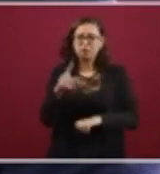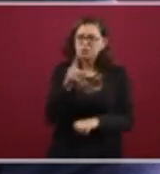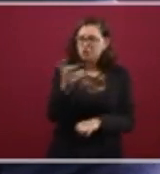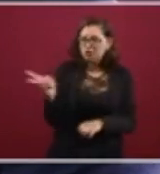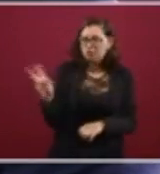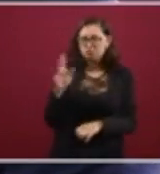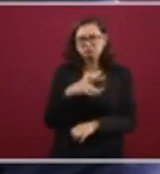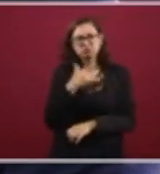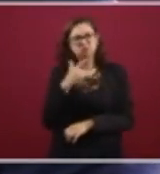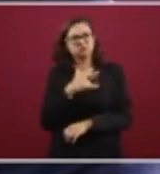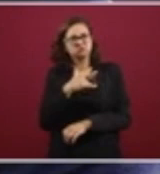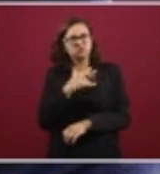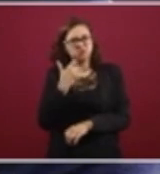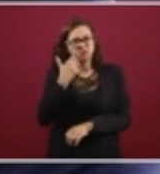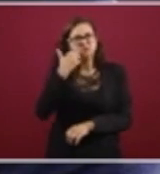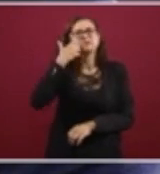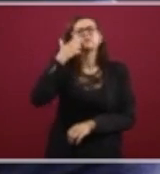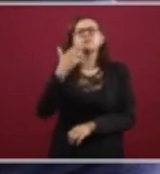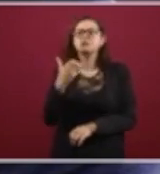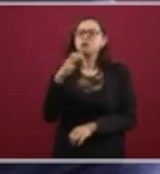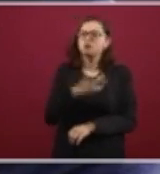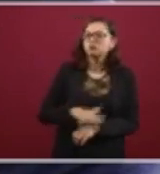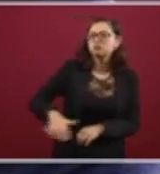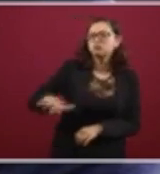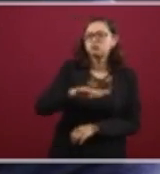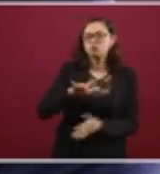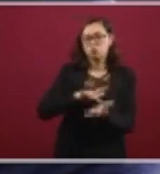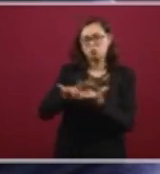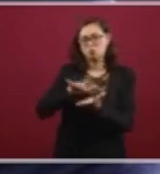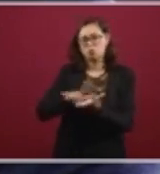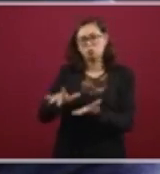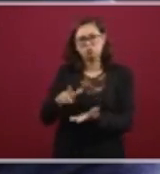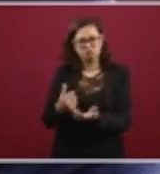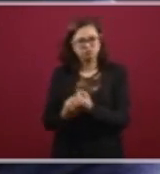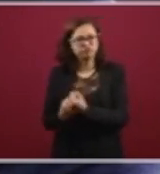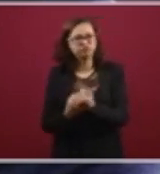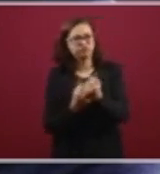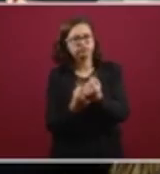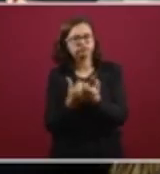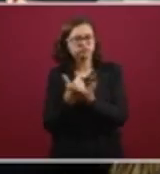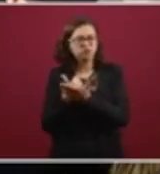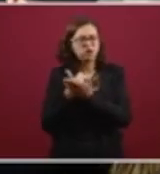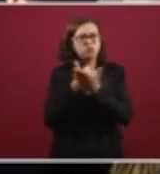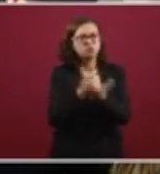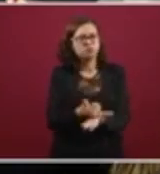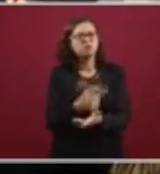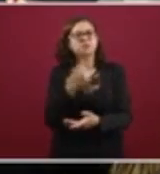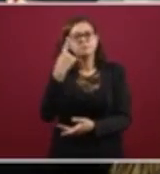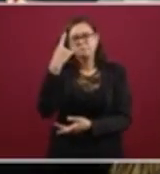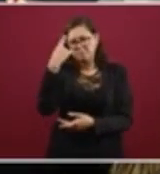social, socialmente responsables, que se sumaron al proyecto del señor presidente de apoyar